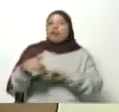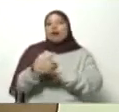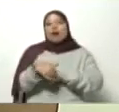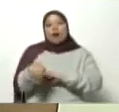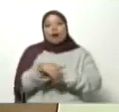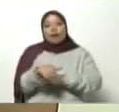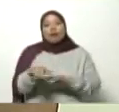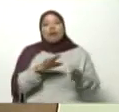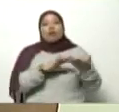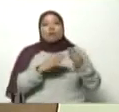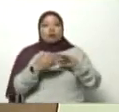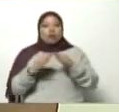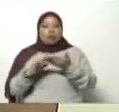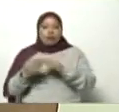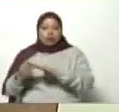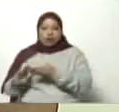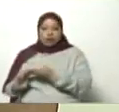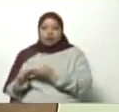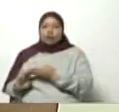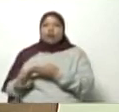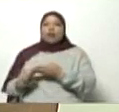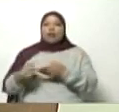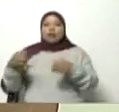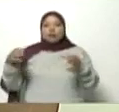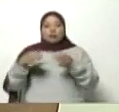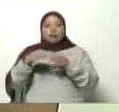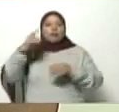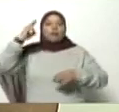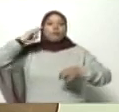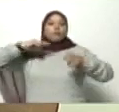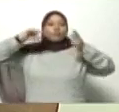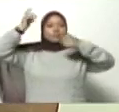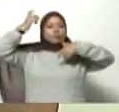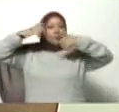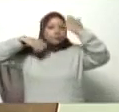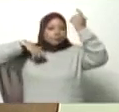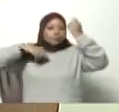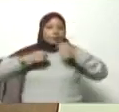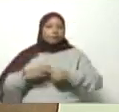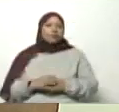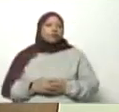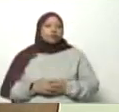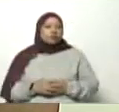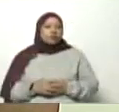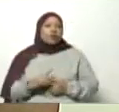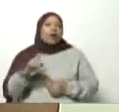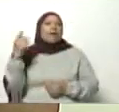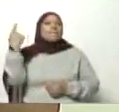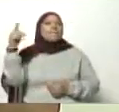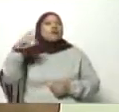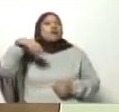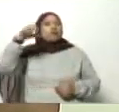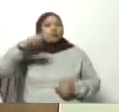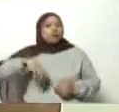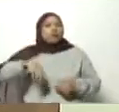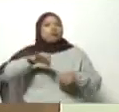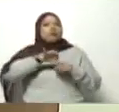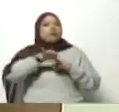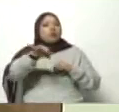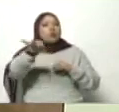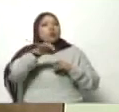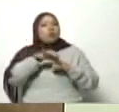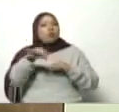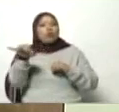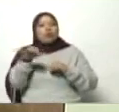de comunidad, de VC, de parroquia, de estado, de municipio, dirección